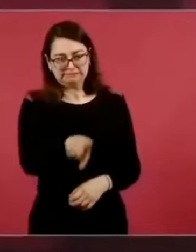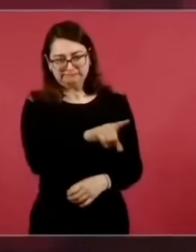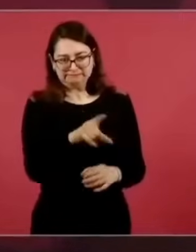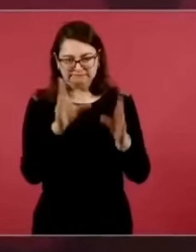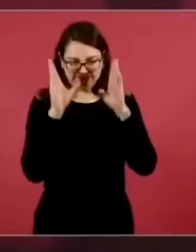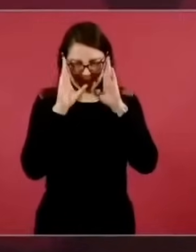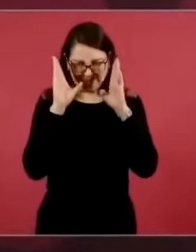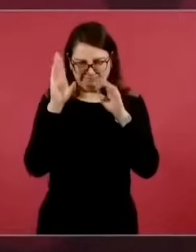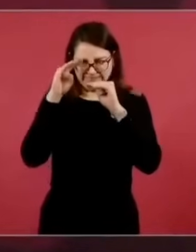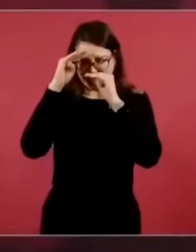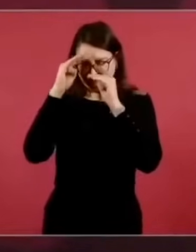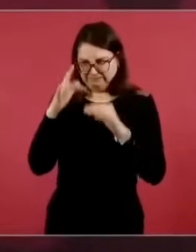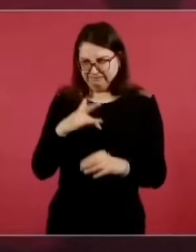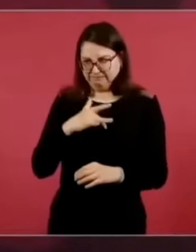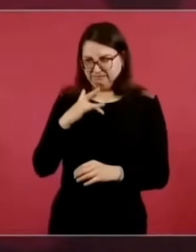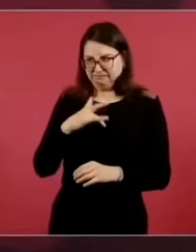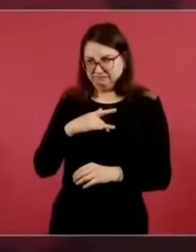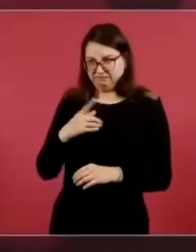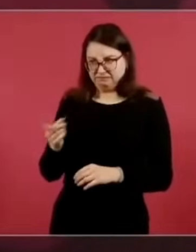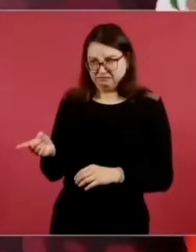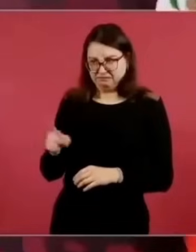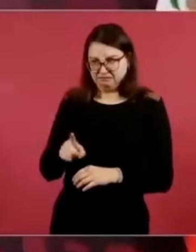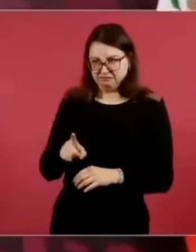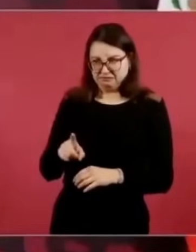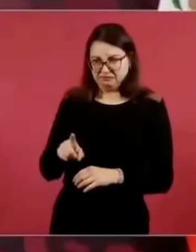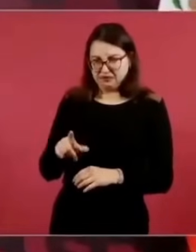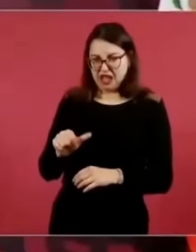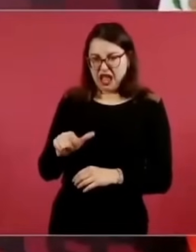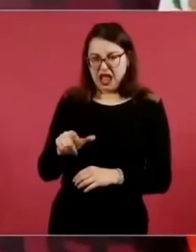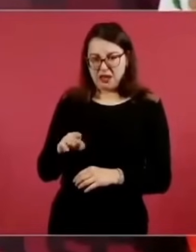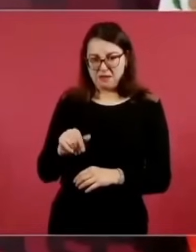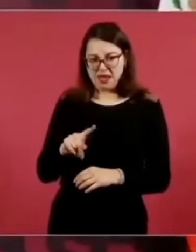conservadora apoya al general Almazán,